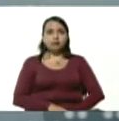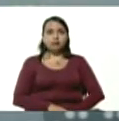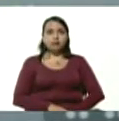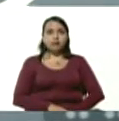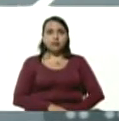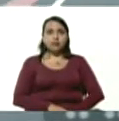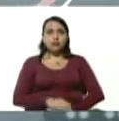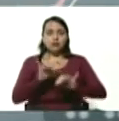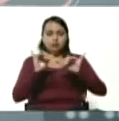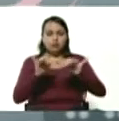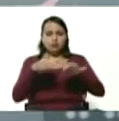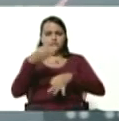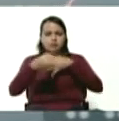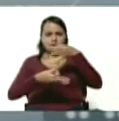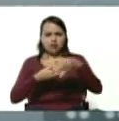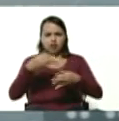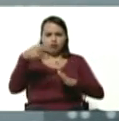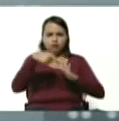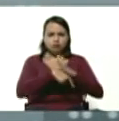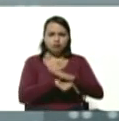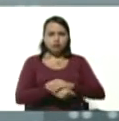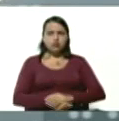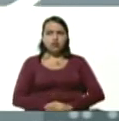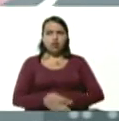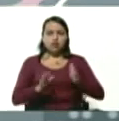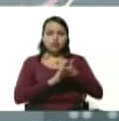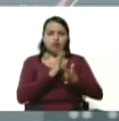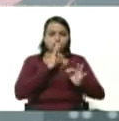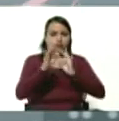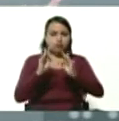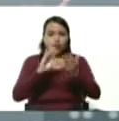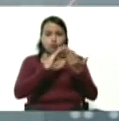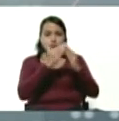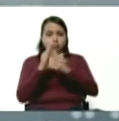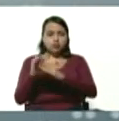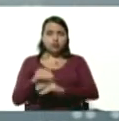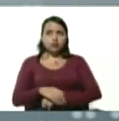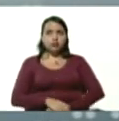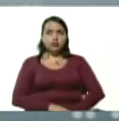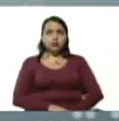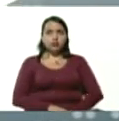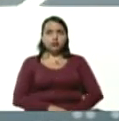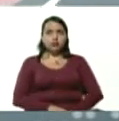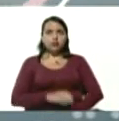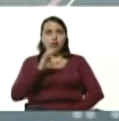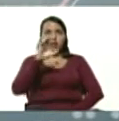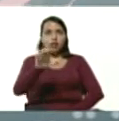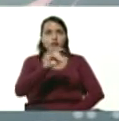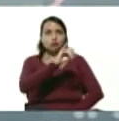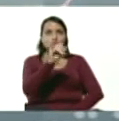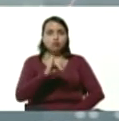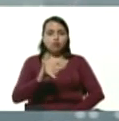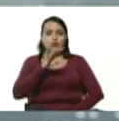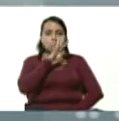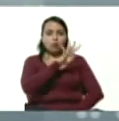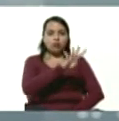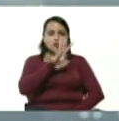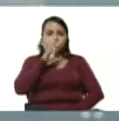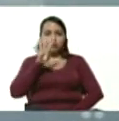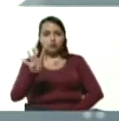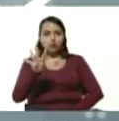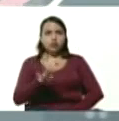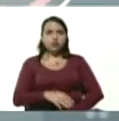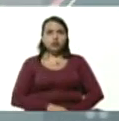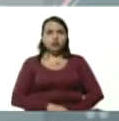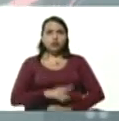en profundidad la situación de la transmisión comunitaria, tenemos en el estado de Zulia, 44 nuevos